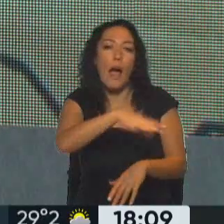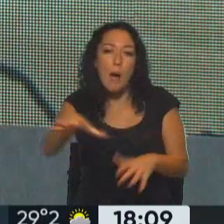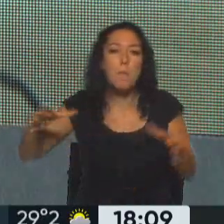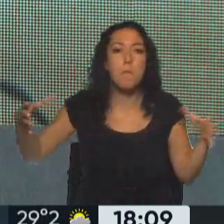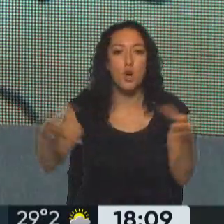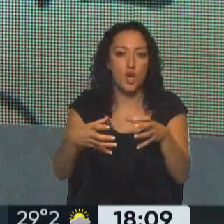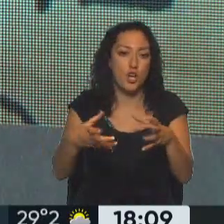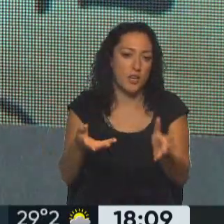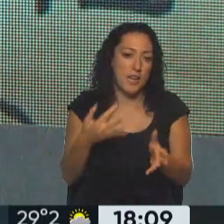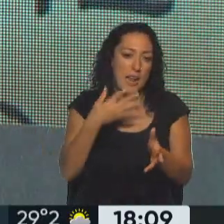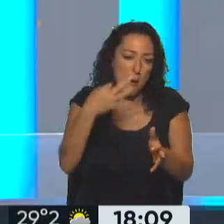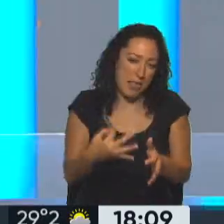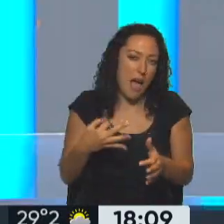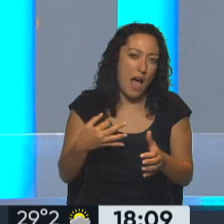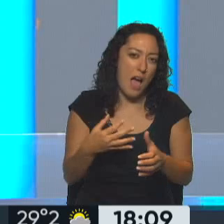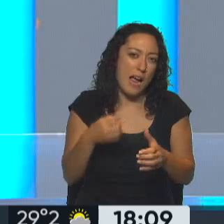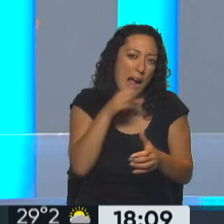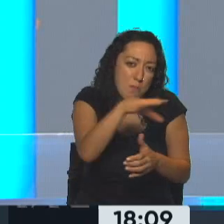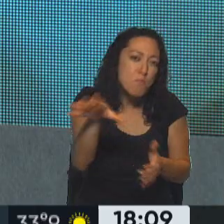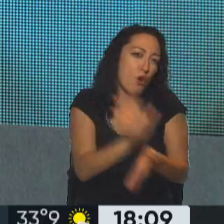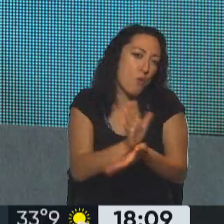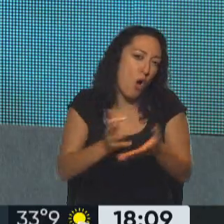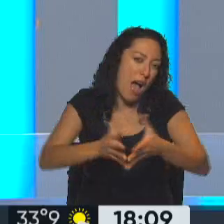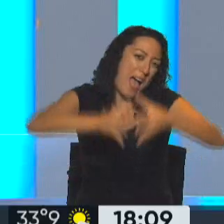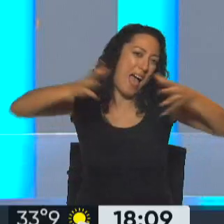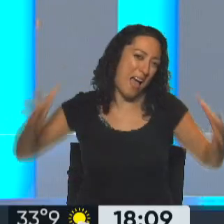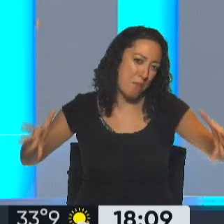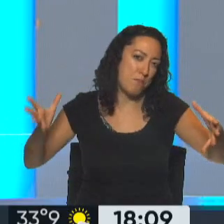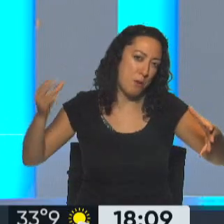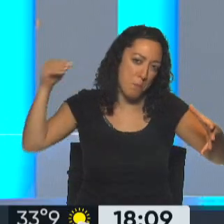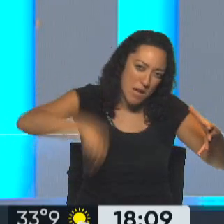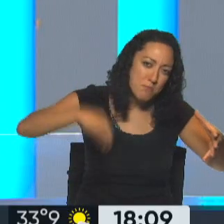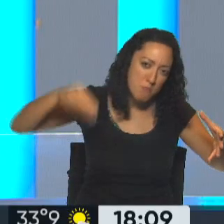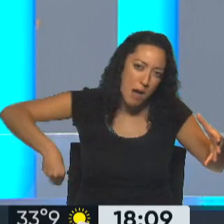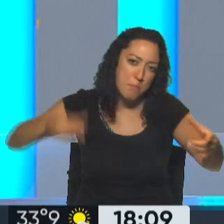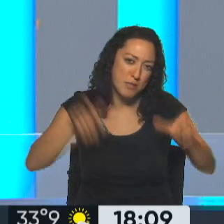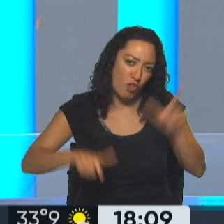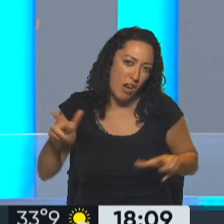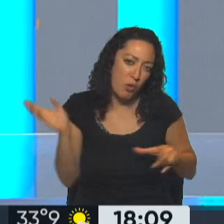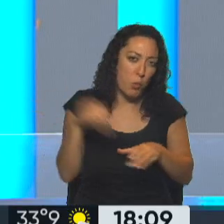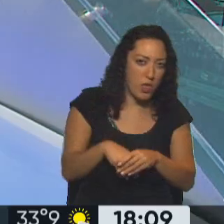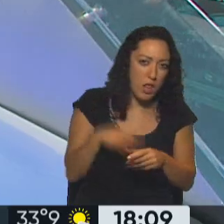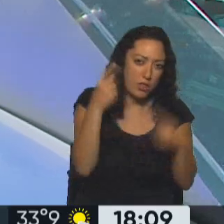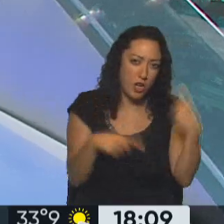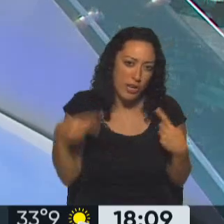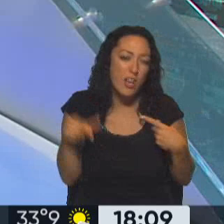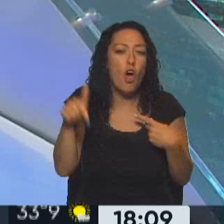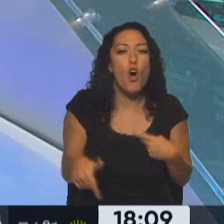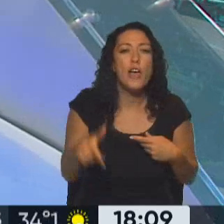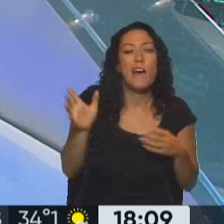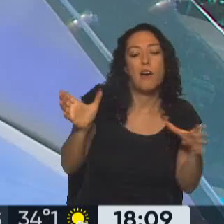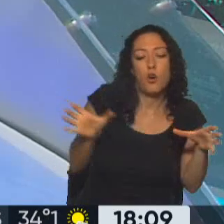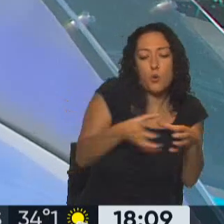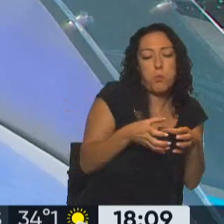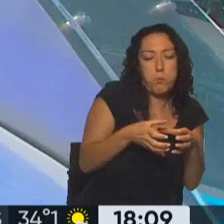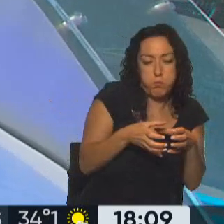peretín Campos para cuestiones mucho más amplia y heterogénea efectivamente Hoy hubo una movilización una asamblea convocada